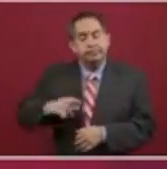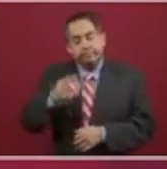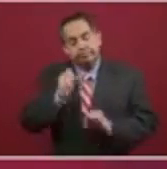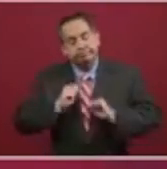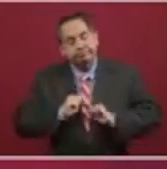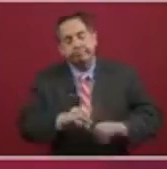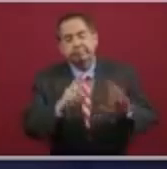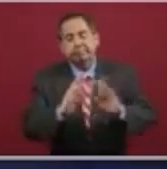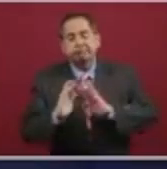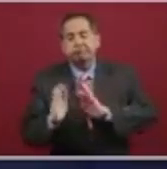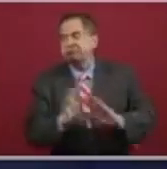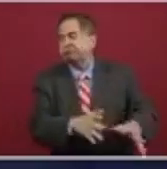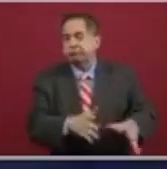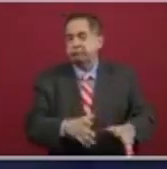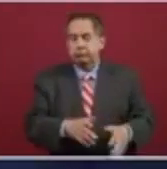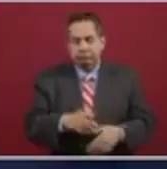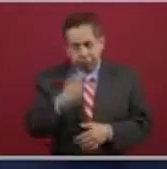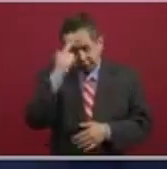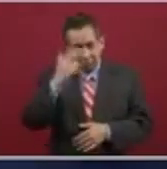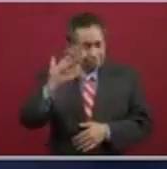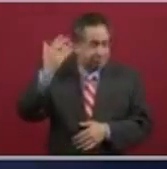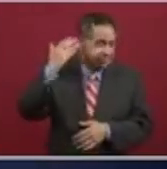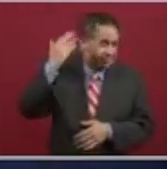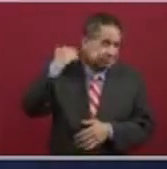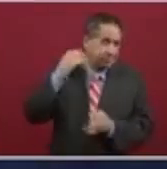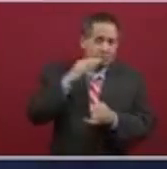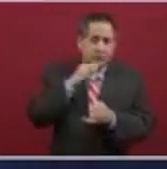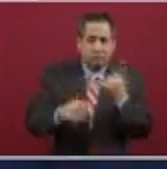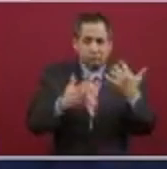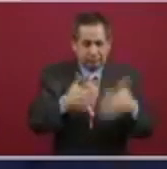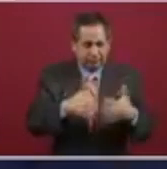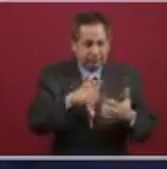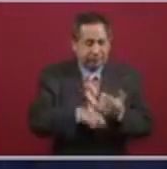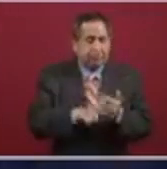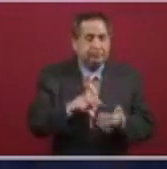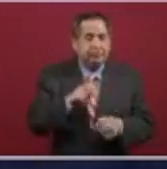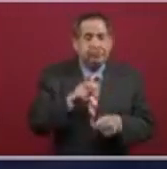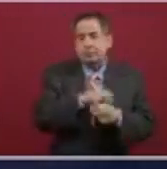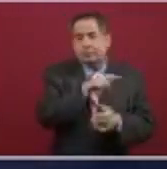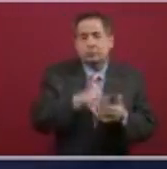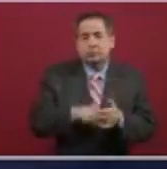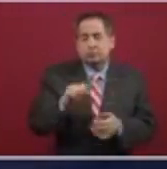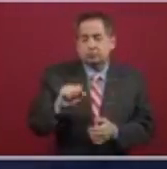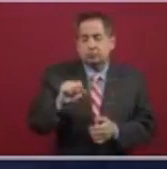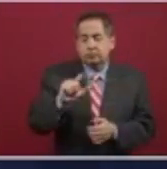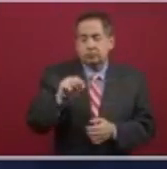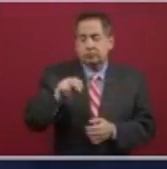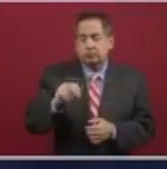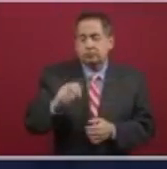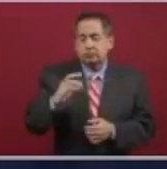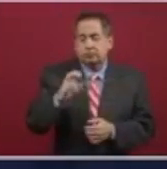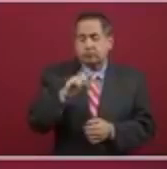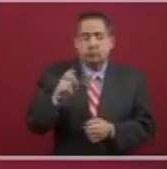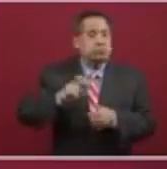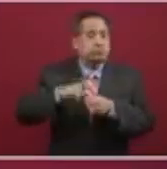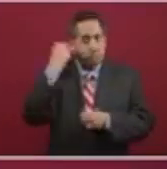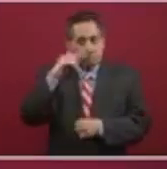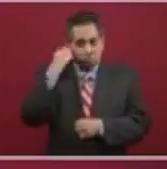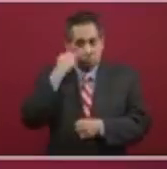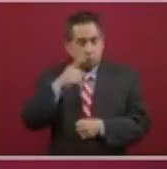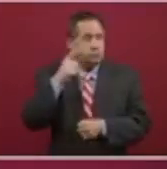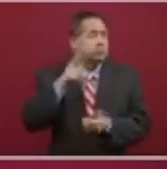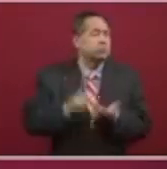La última refinería que se construyó fue la de Salina Cruz, en Oaxaca,